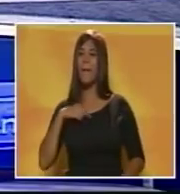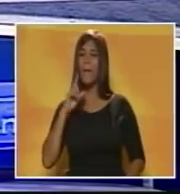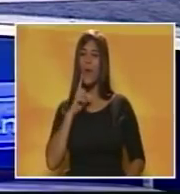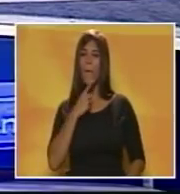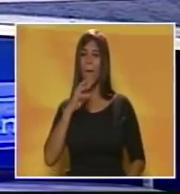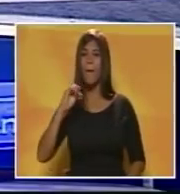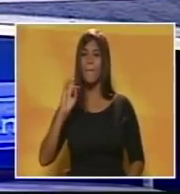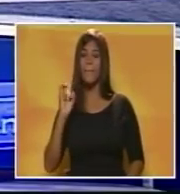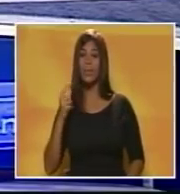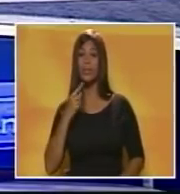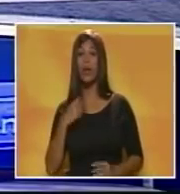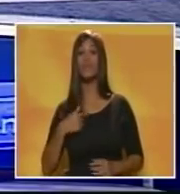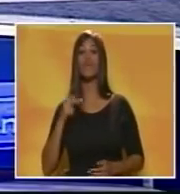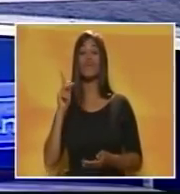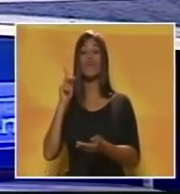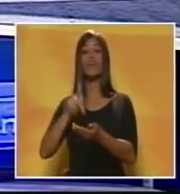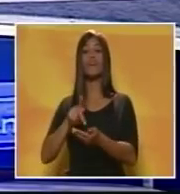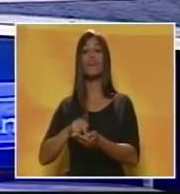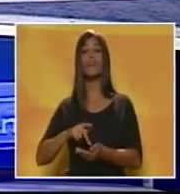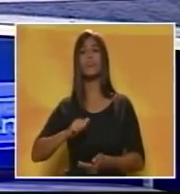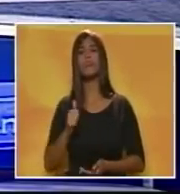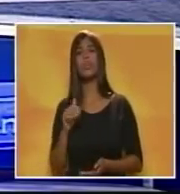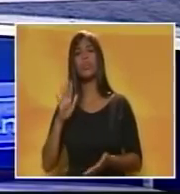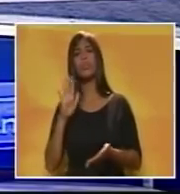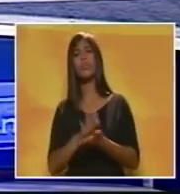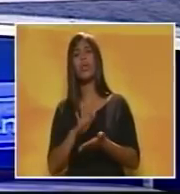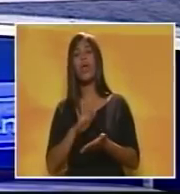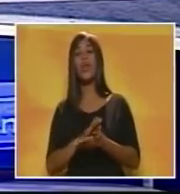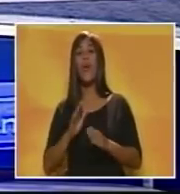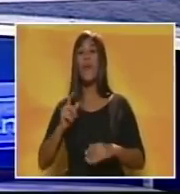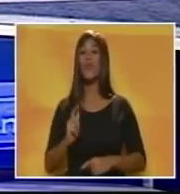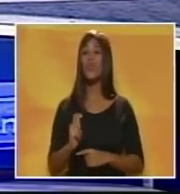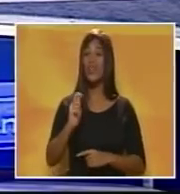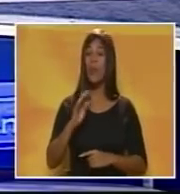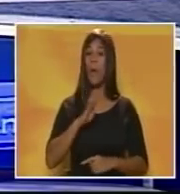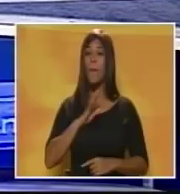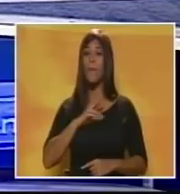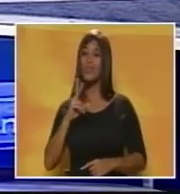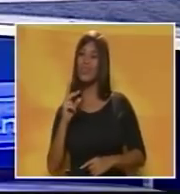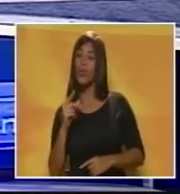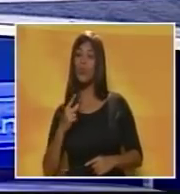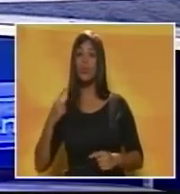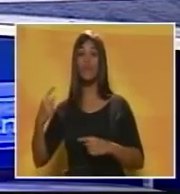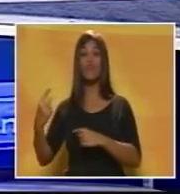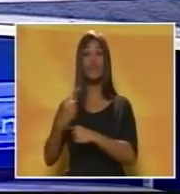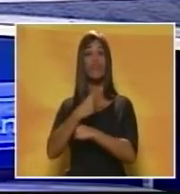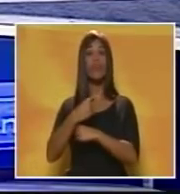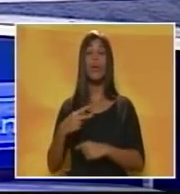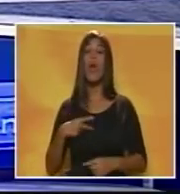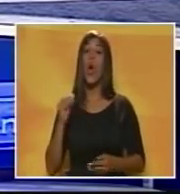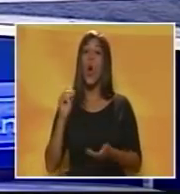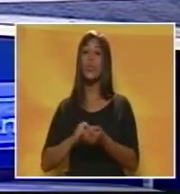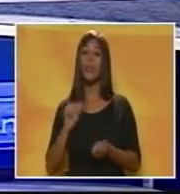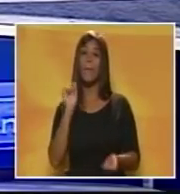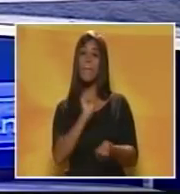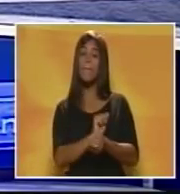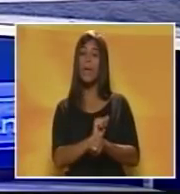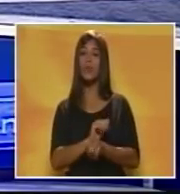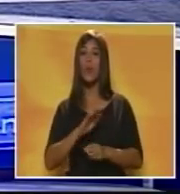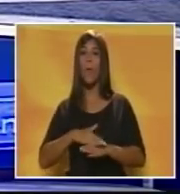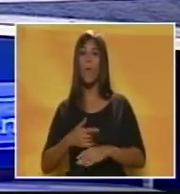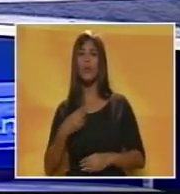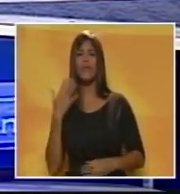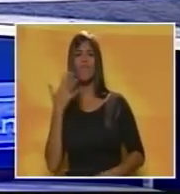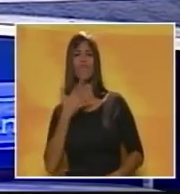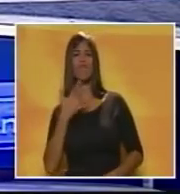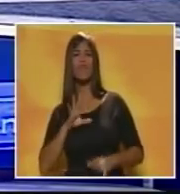que se presentará ante las autoridades con total tranquilidad después de que un tribunal de segunda instancia ordenara su regreso a prisión por